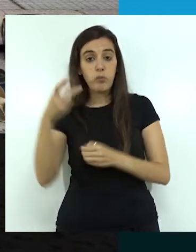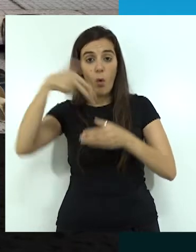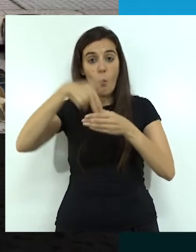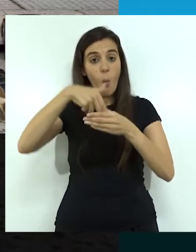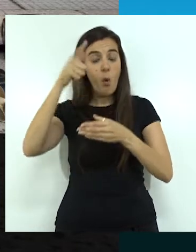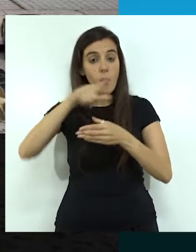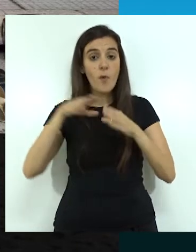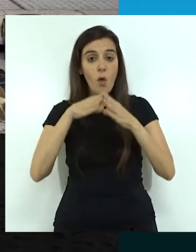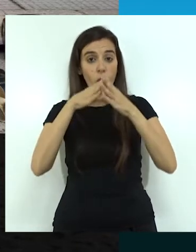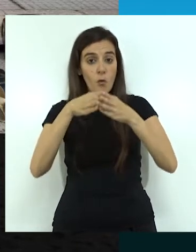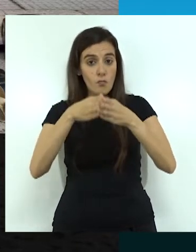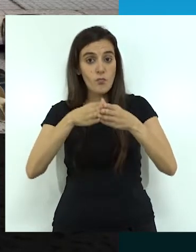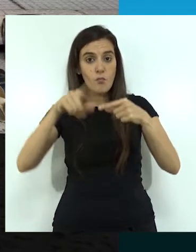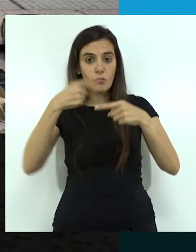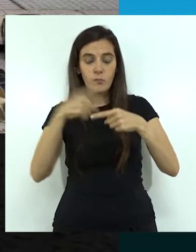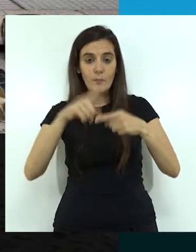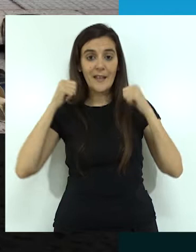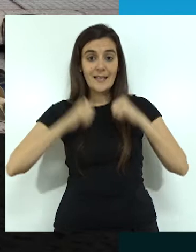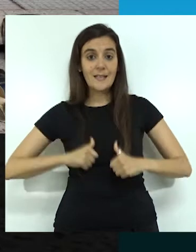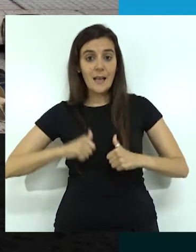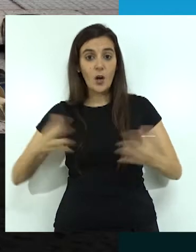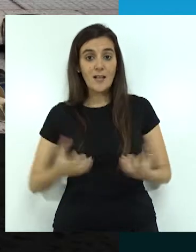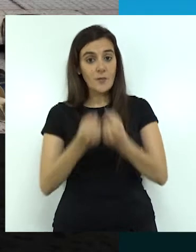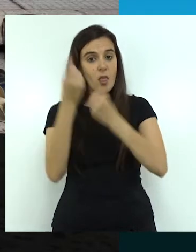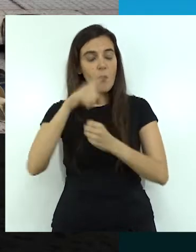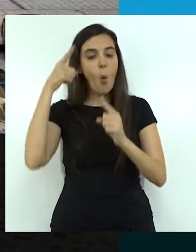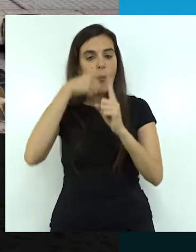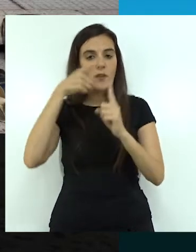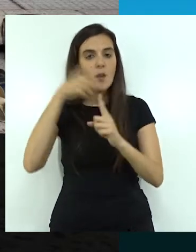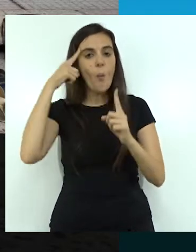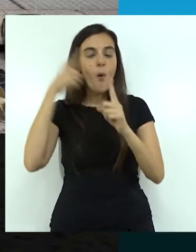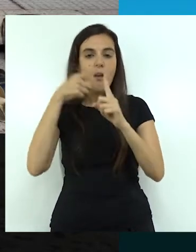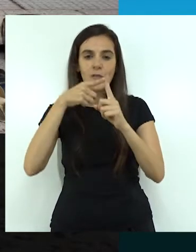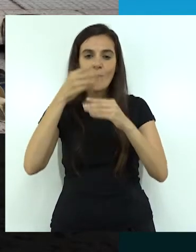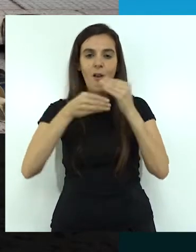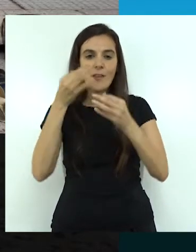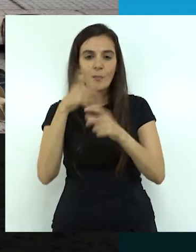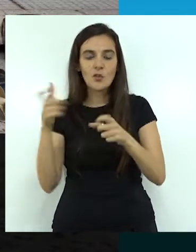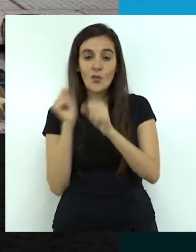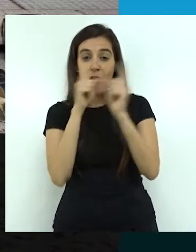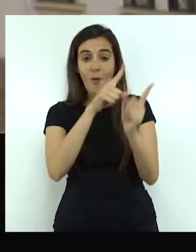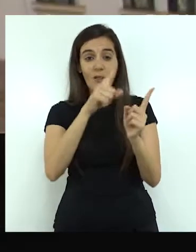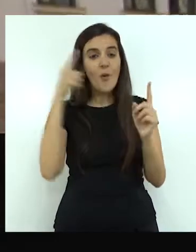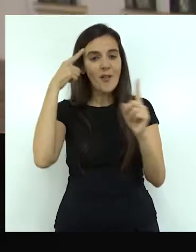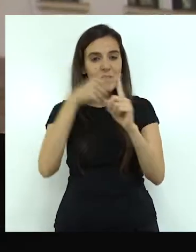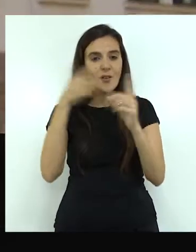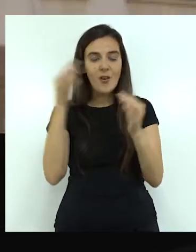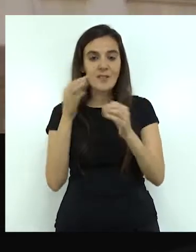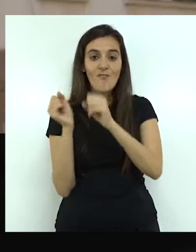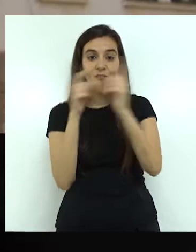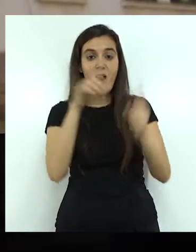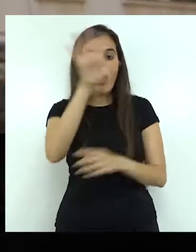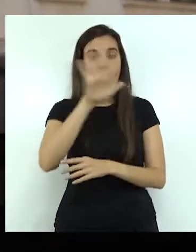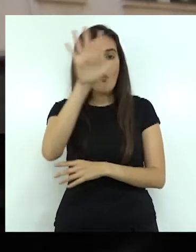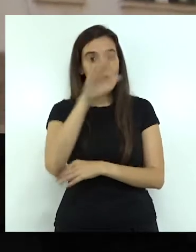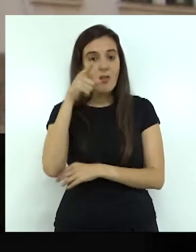chalecos salvavidas de los utilizados para pertrechar a los inmigrantes con intención de trasladarlos a la península encontrándose de hecho